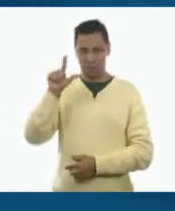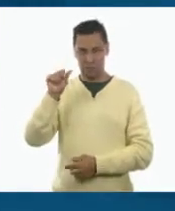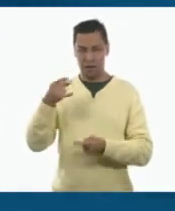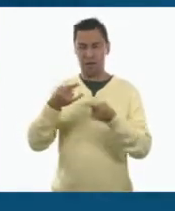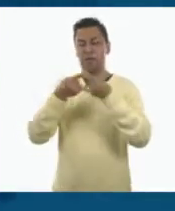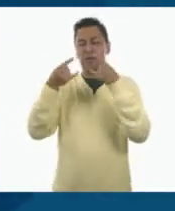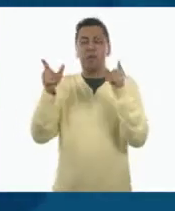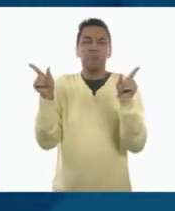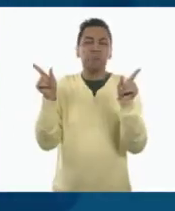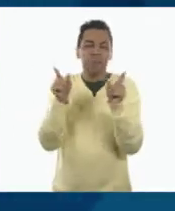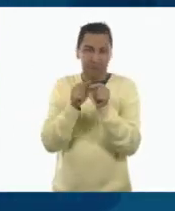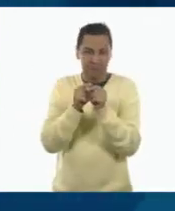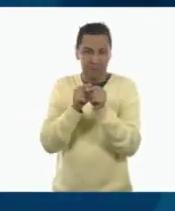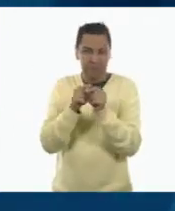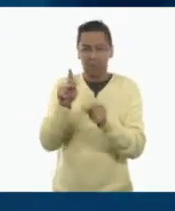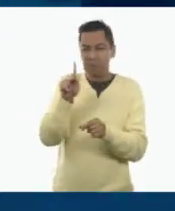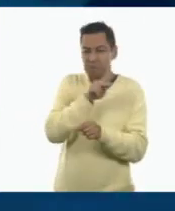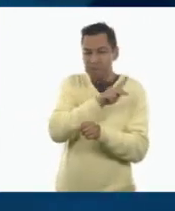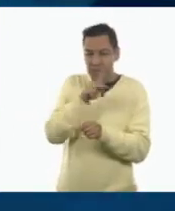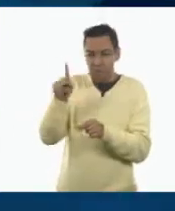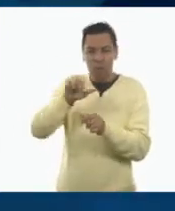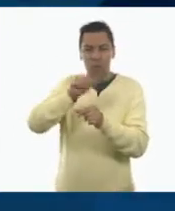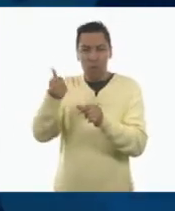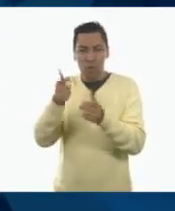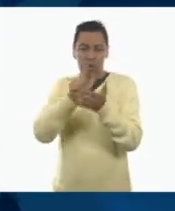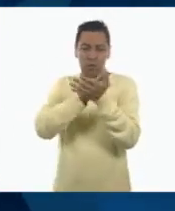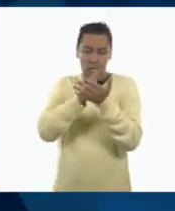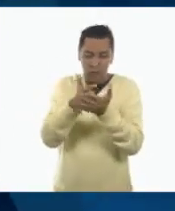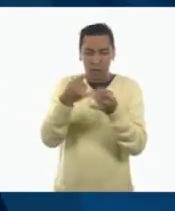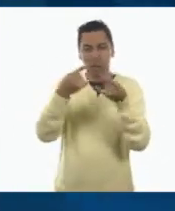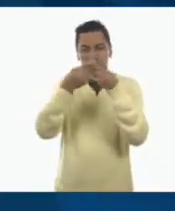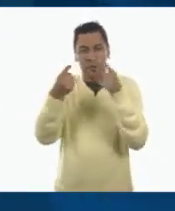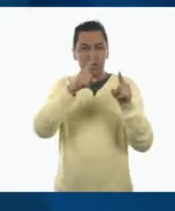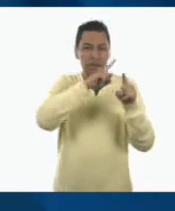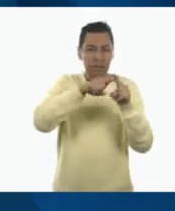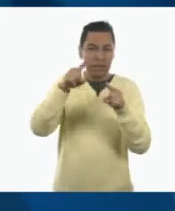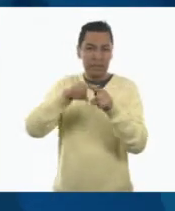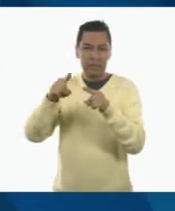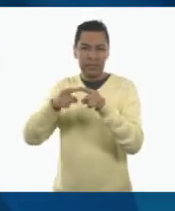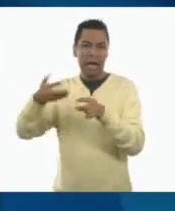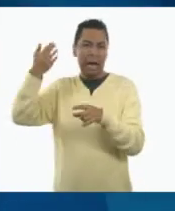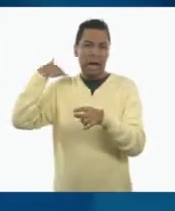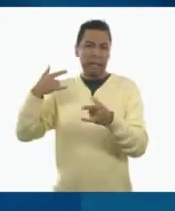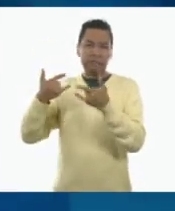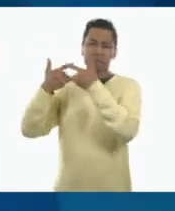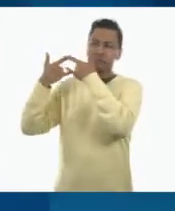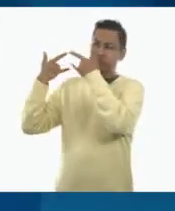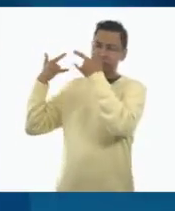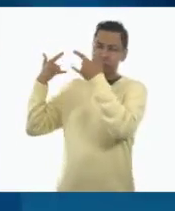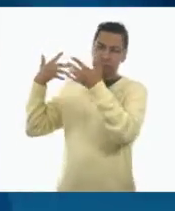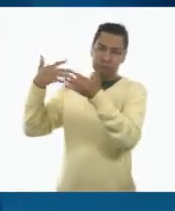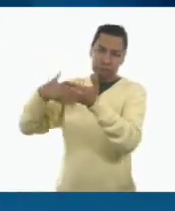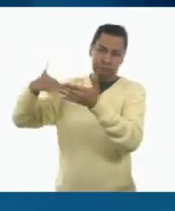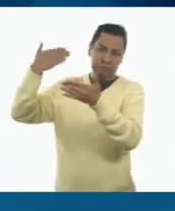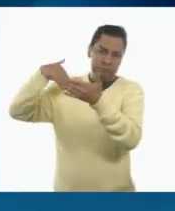está emparentada con otros textos provenientes de la tradición oral, como